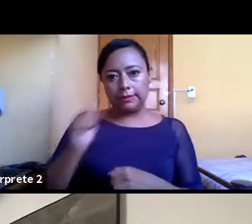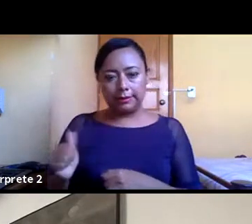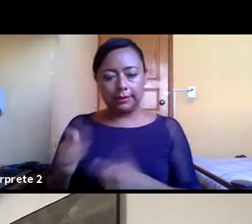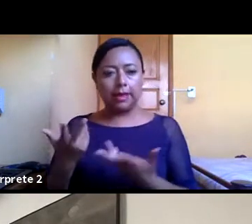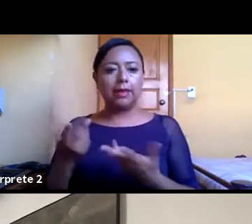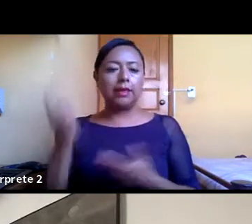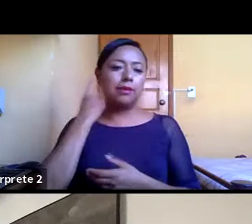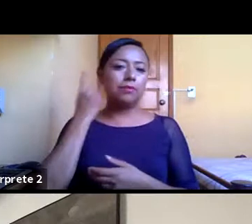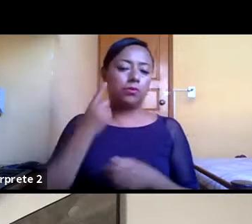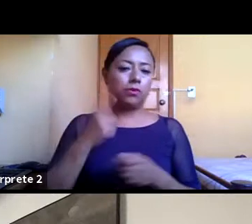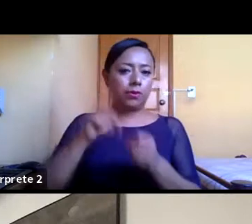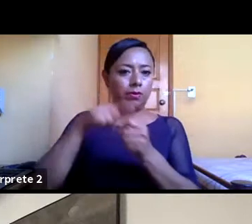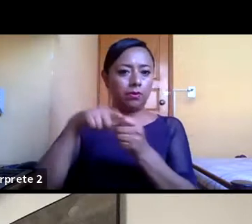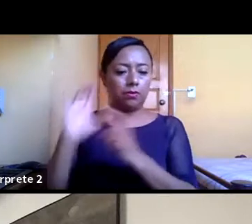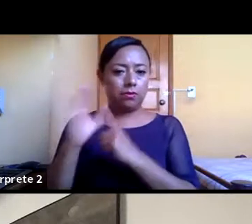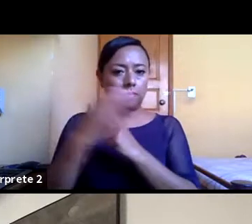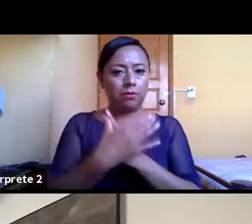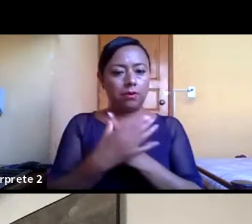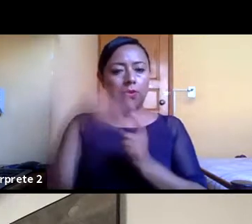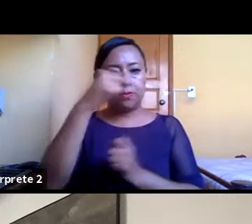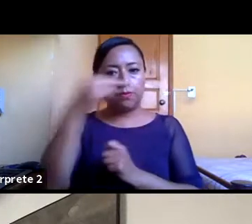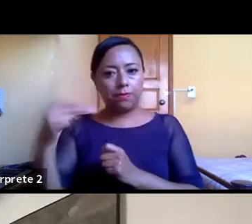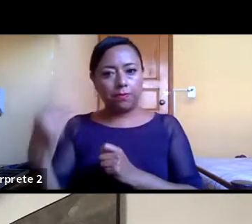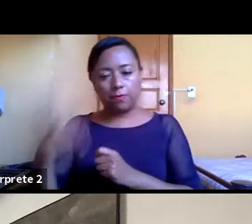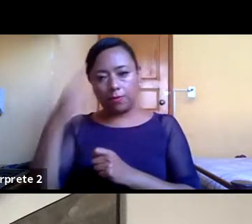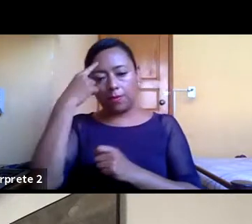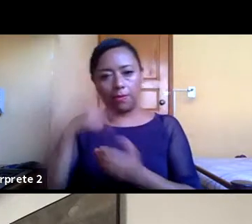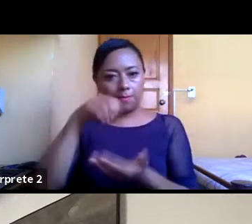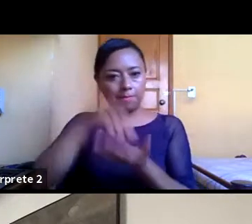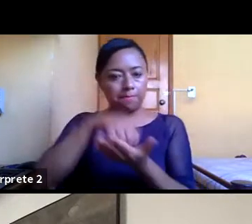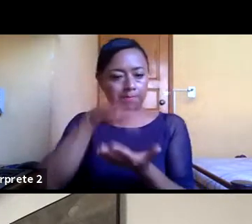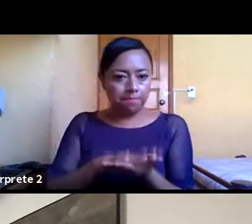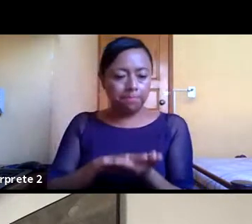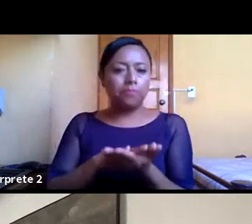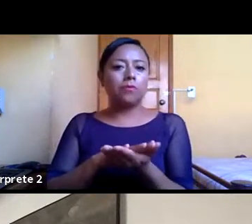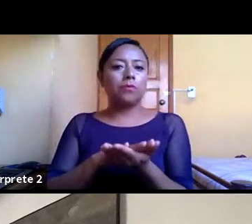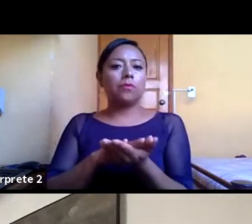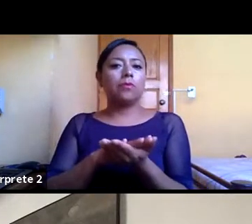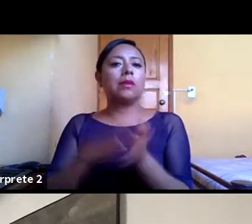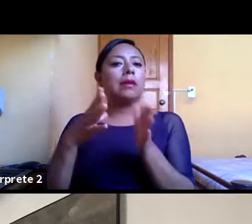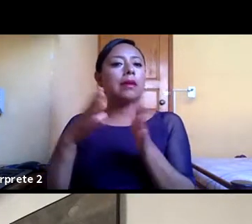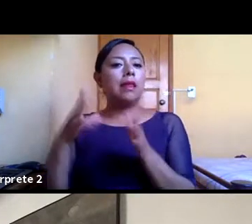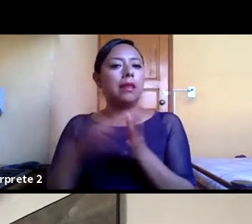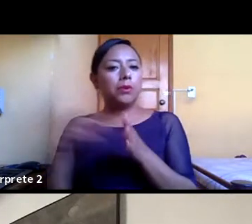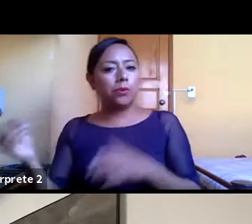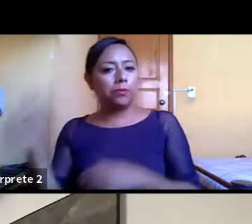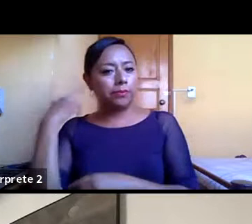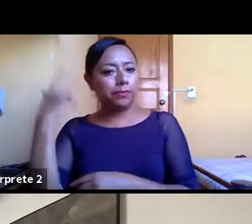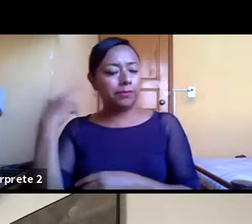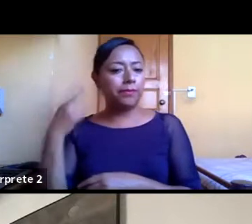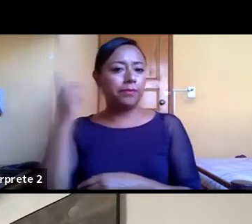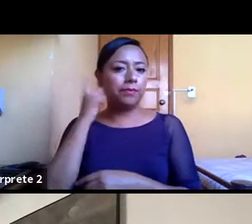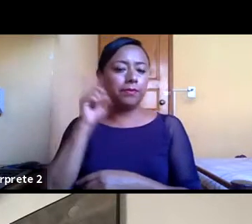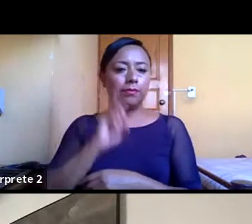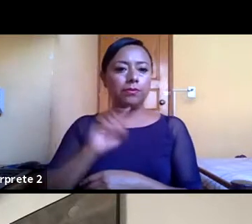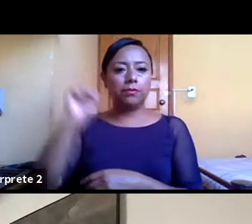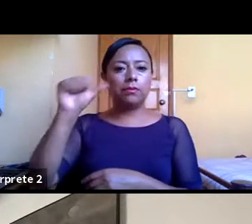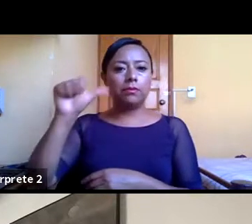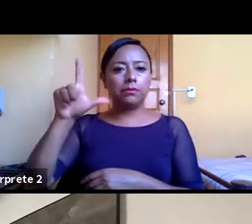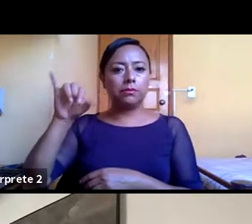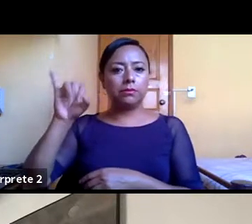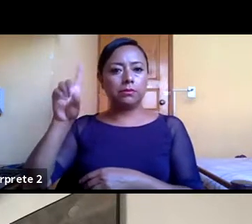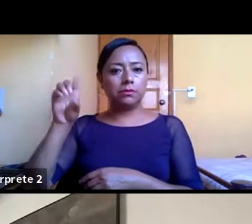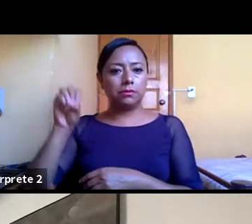el sentido de su voto, seguido de su nombre para efectos de que quede registro en la versión estenográfica. Diputada Gabriela Salido Magos.